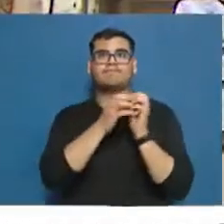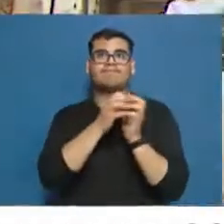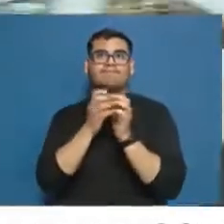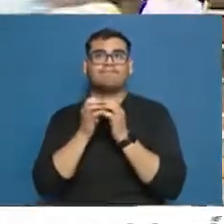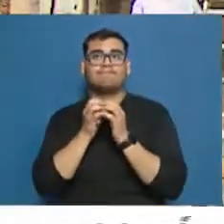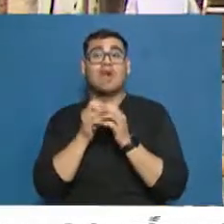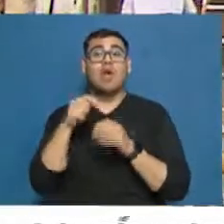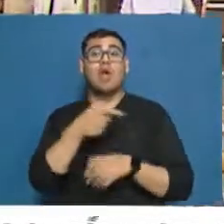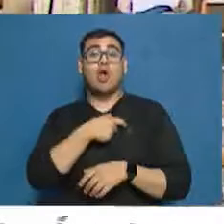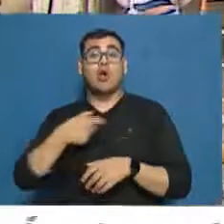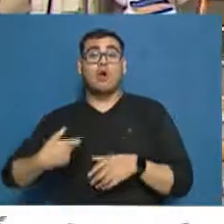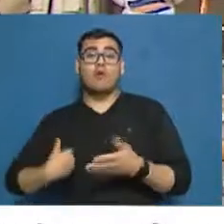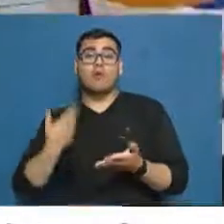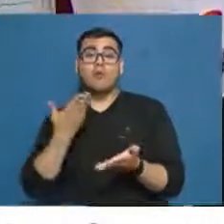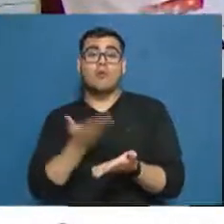una propuesta del